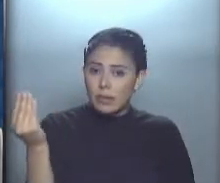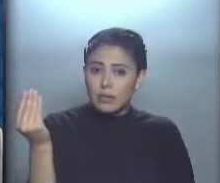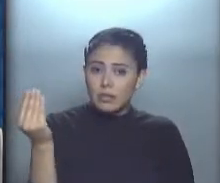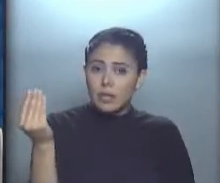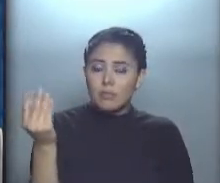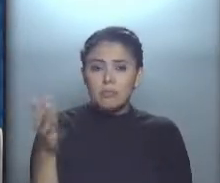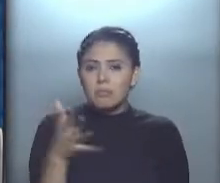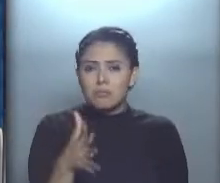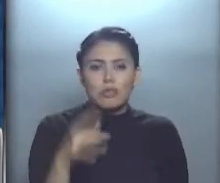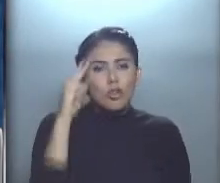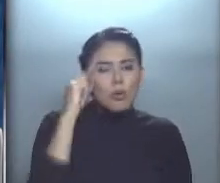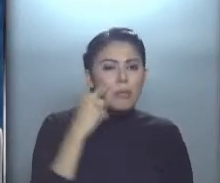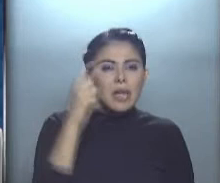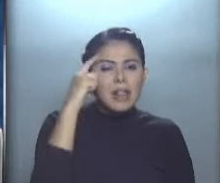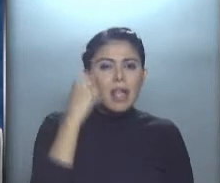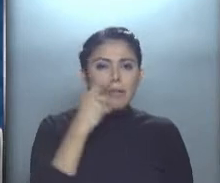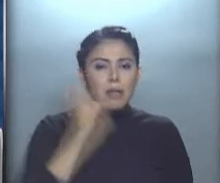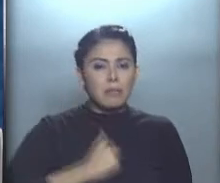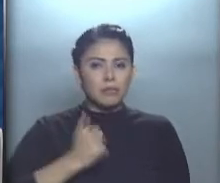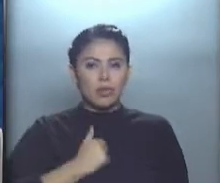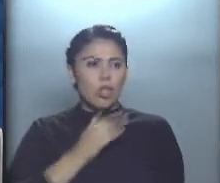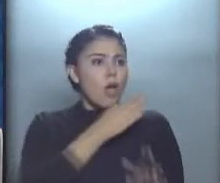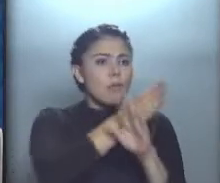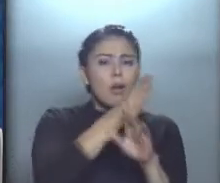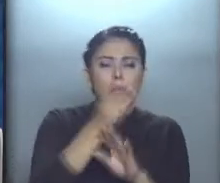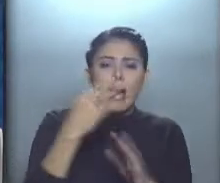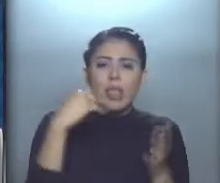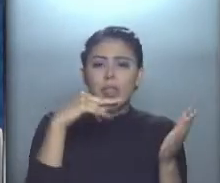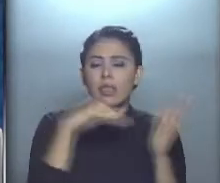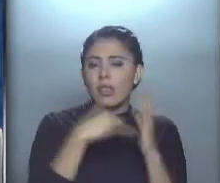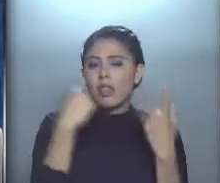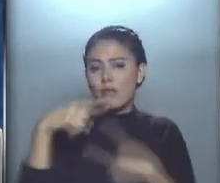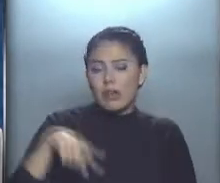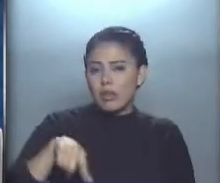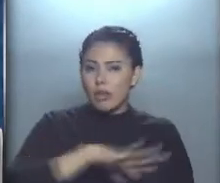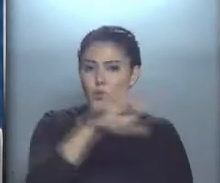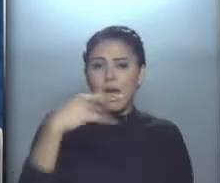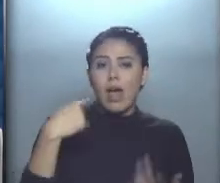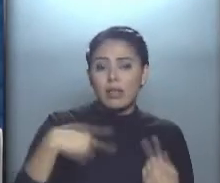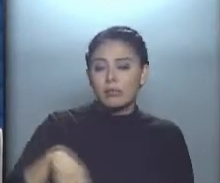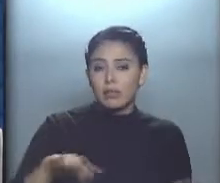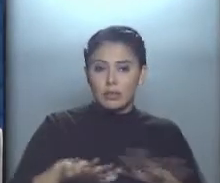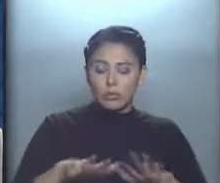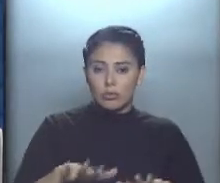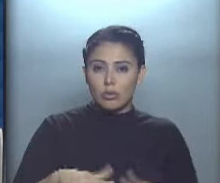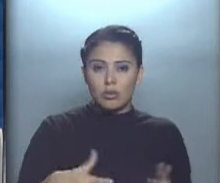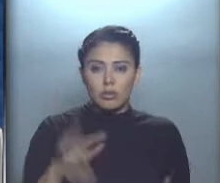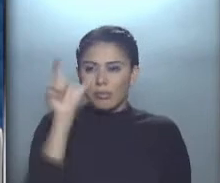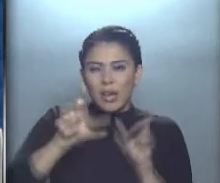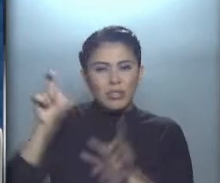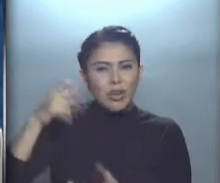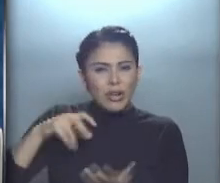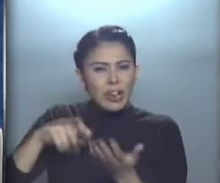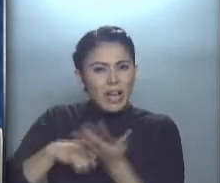movilizado cerca de 9.000 o 10.000 agentes por distintas consideraciones y características de distintos lugares, y son personas de